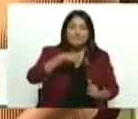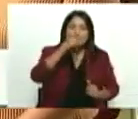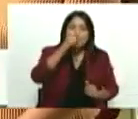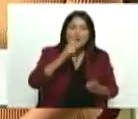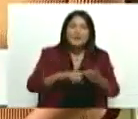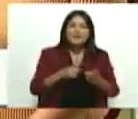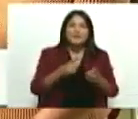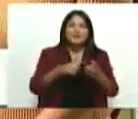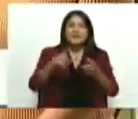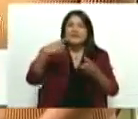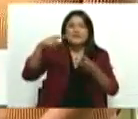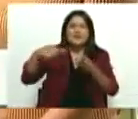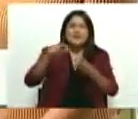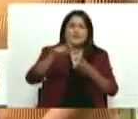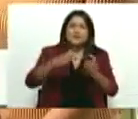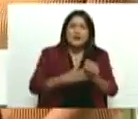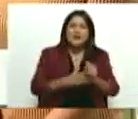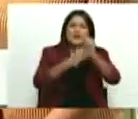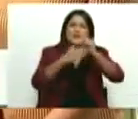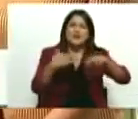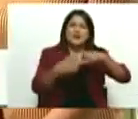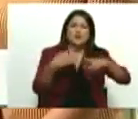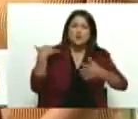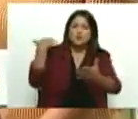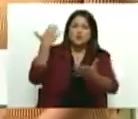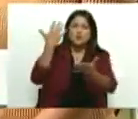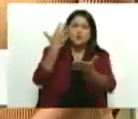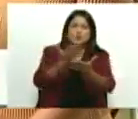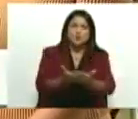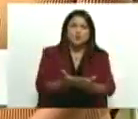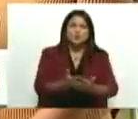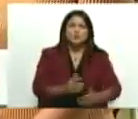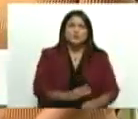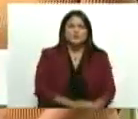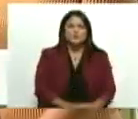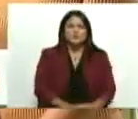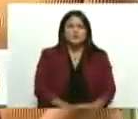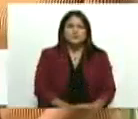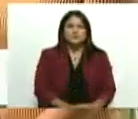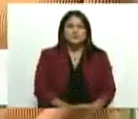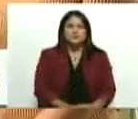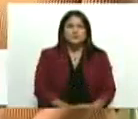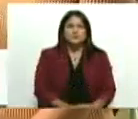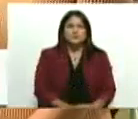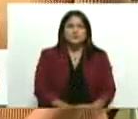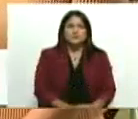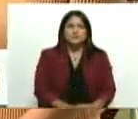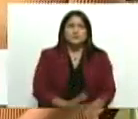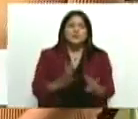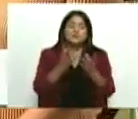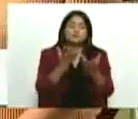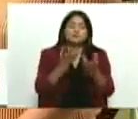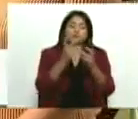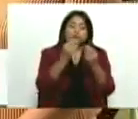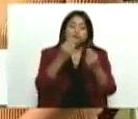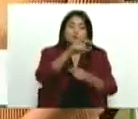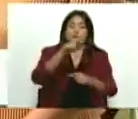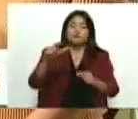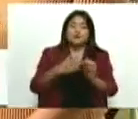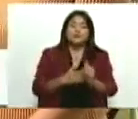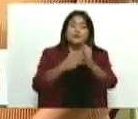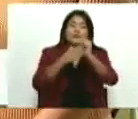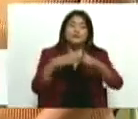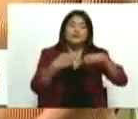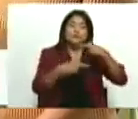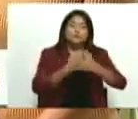Livia Gouverneur, de Motine Marín, del Chema Saer, de tantos revolucionarios y revolucionarias que ofrendaron su